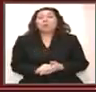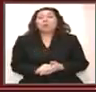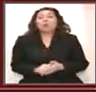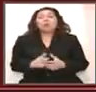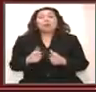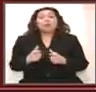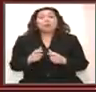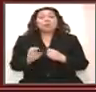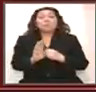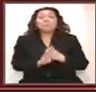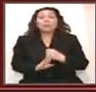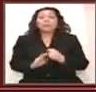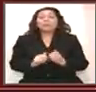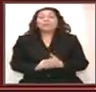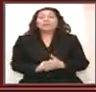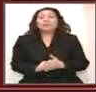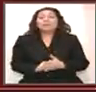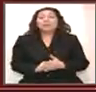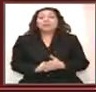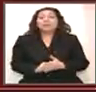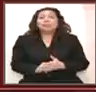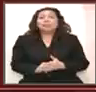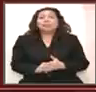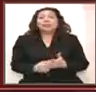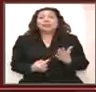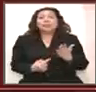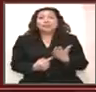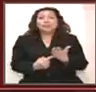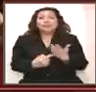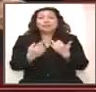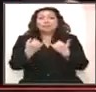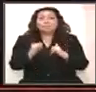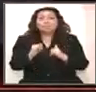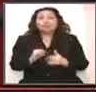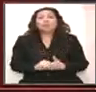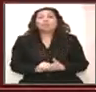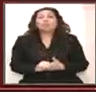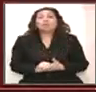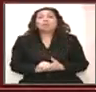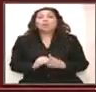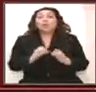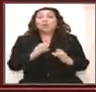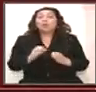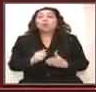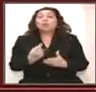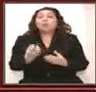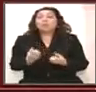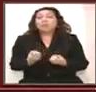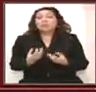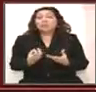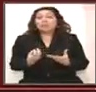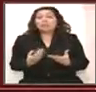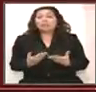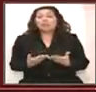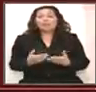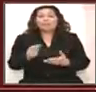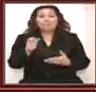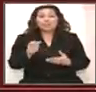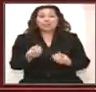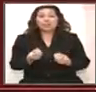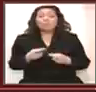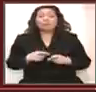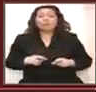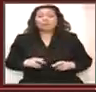el control y protección de las tecnologías de la información y de la comunicación, tanto en el ámbito personal